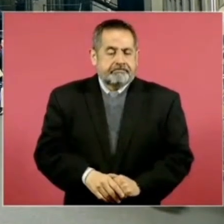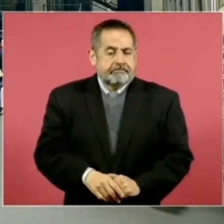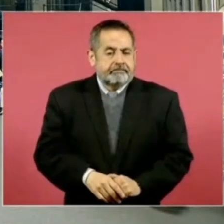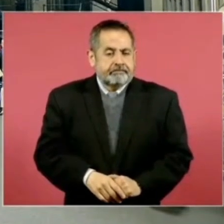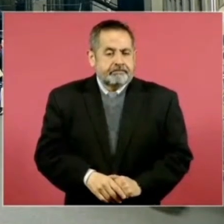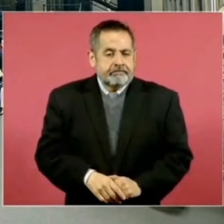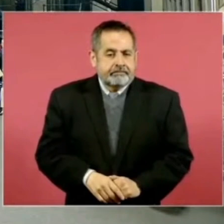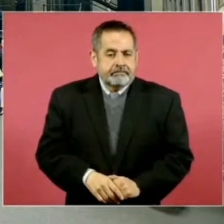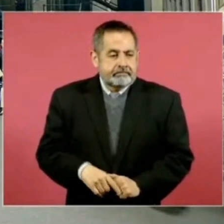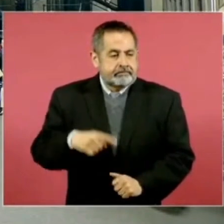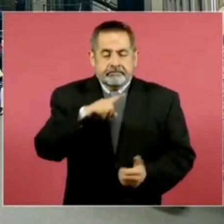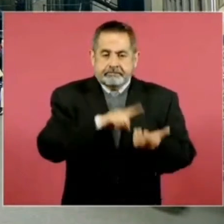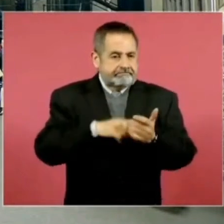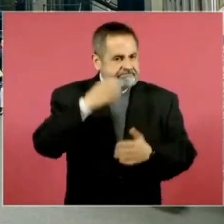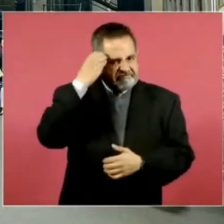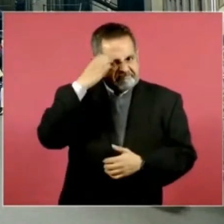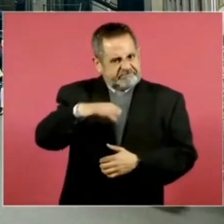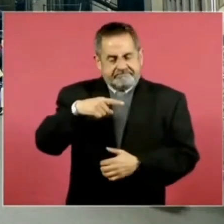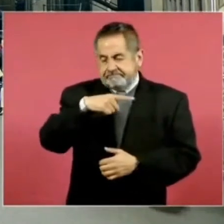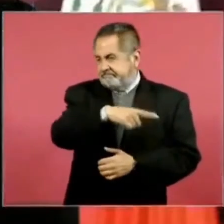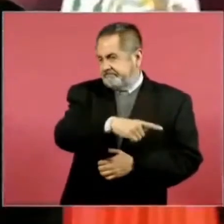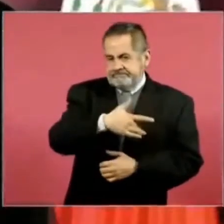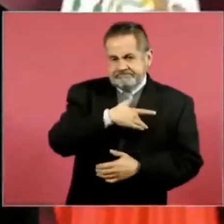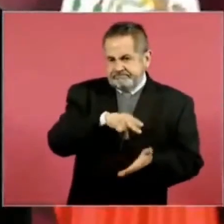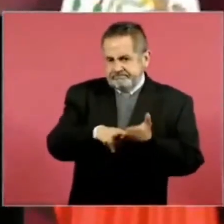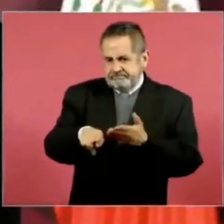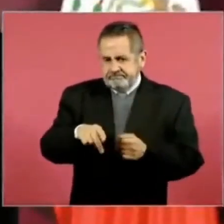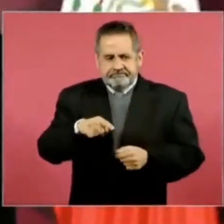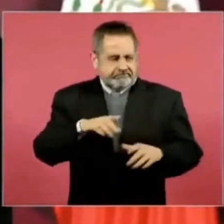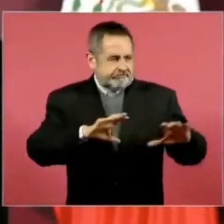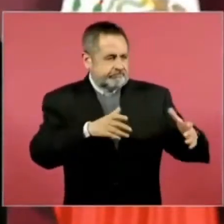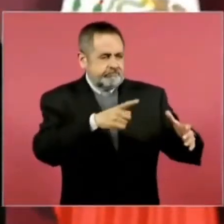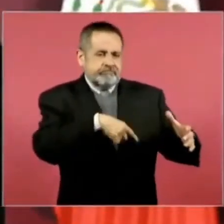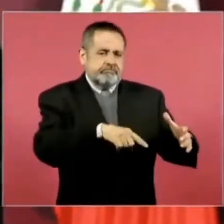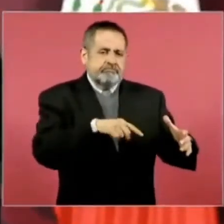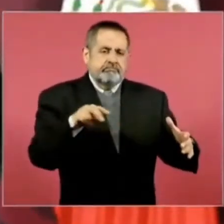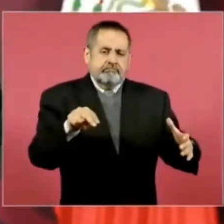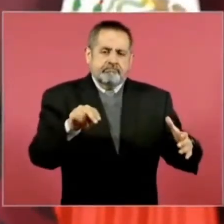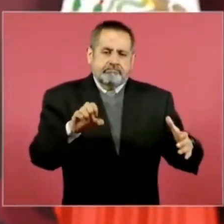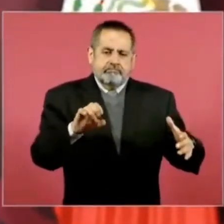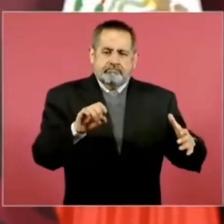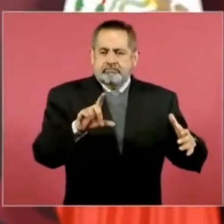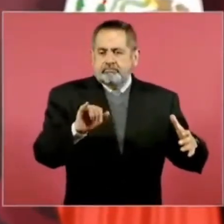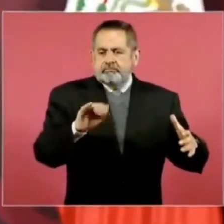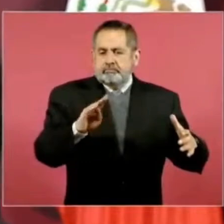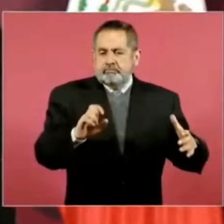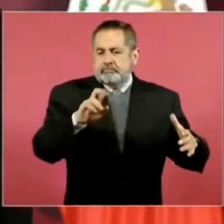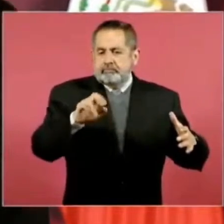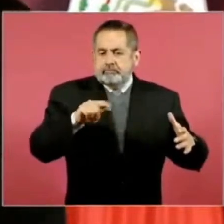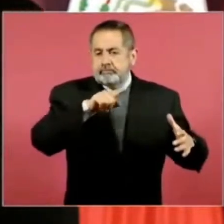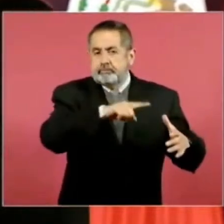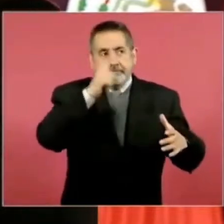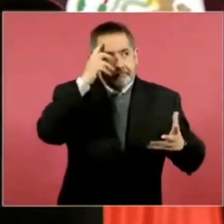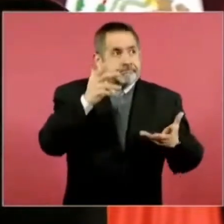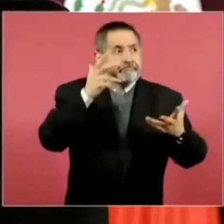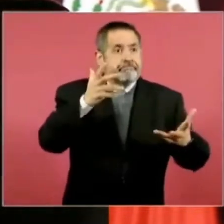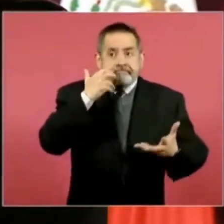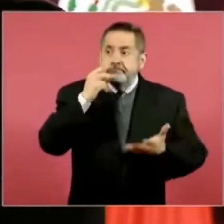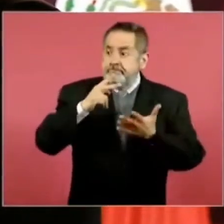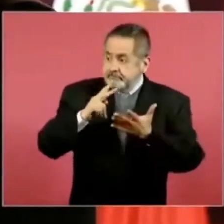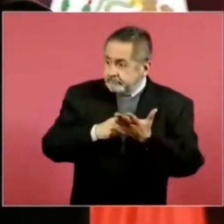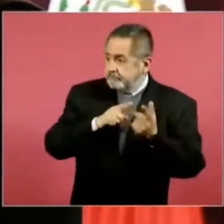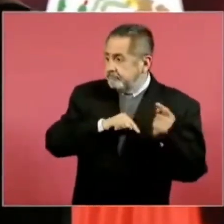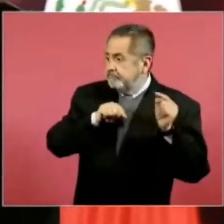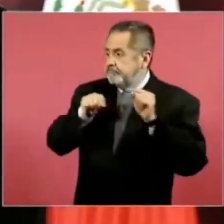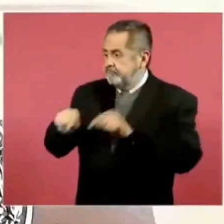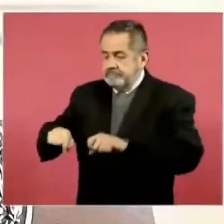de las canalladas que hicieron estos neoliberales, que aspiran a regresar,